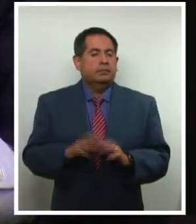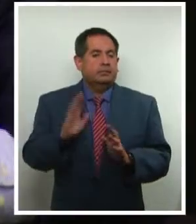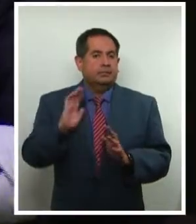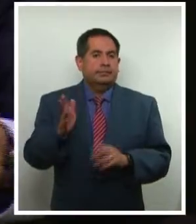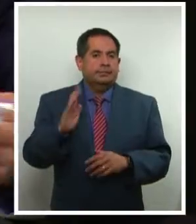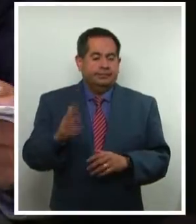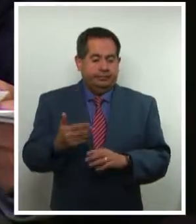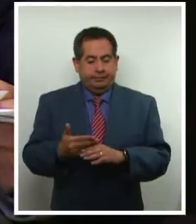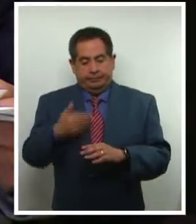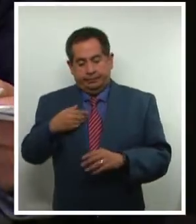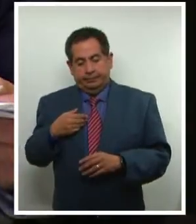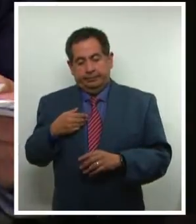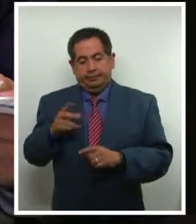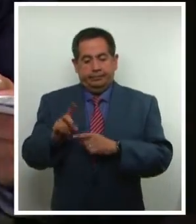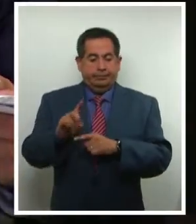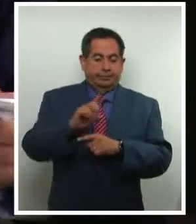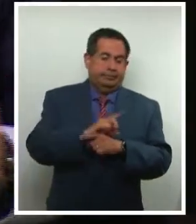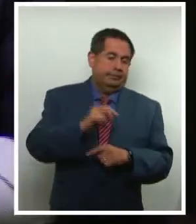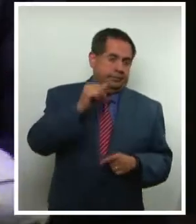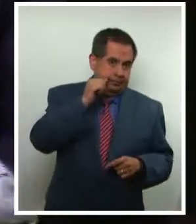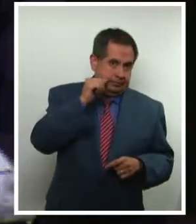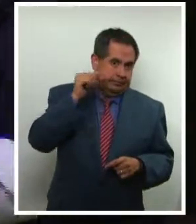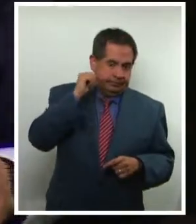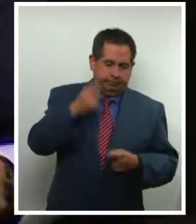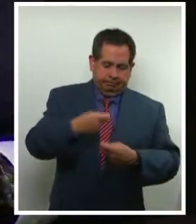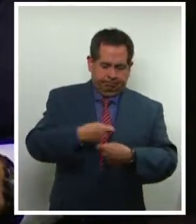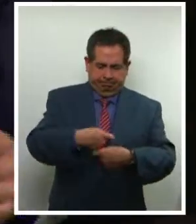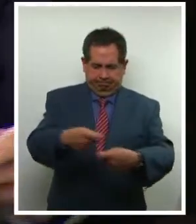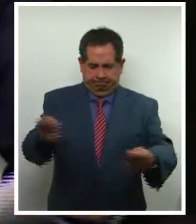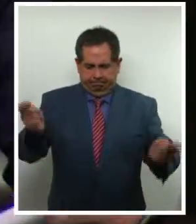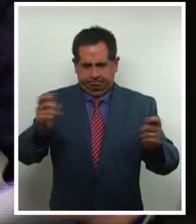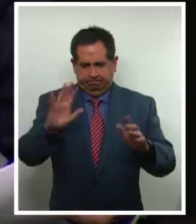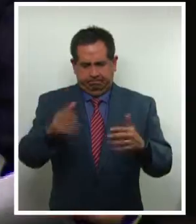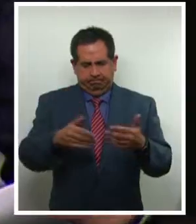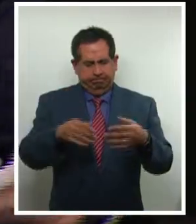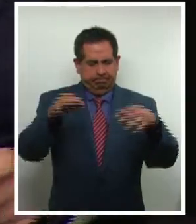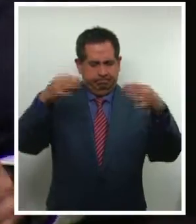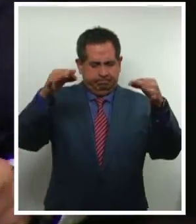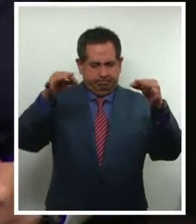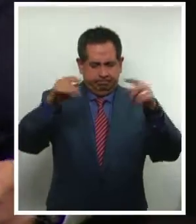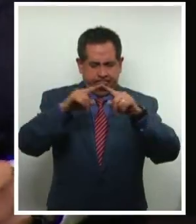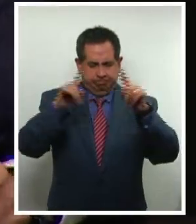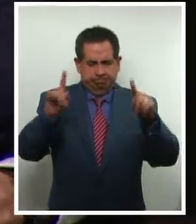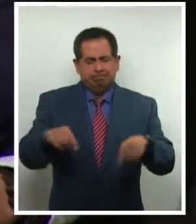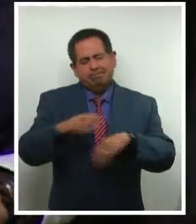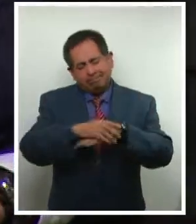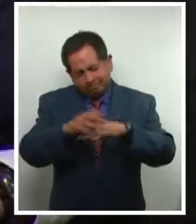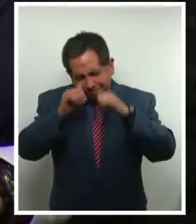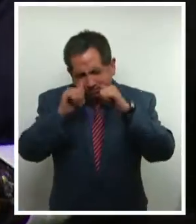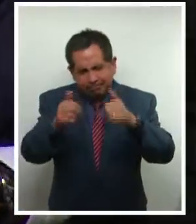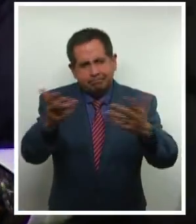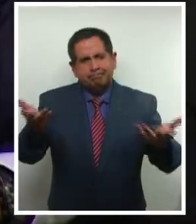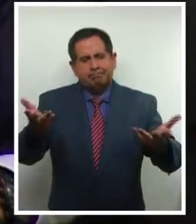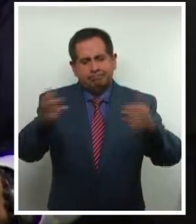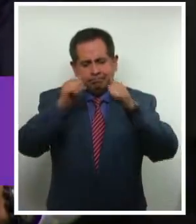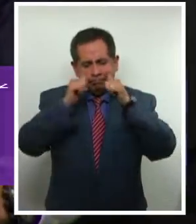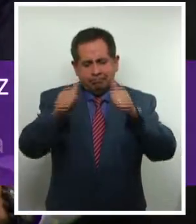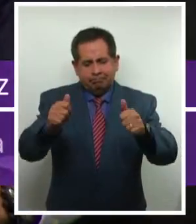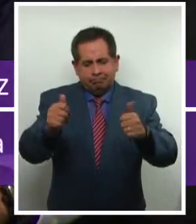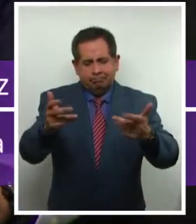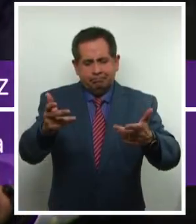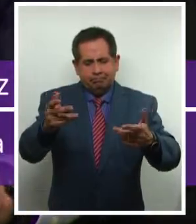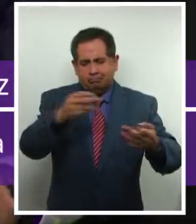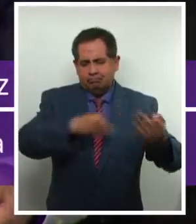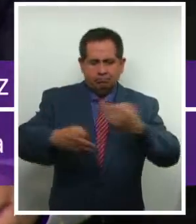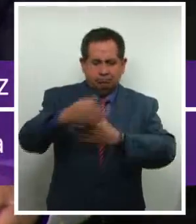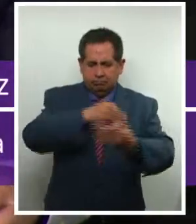distribuido desde el día de ayer un documento. Les pido su atención, por favor, a todas